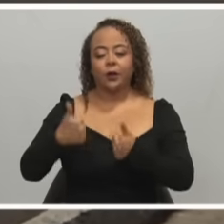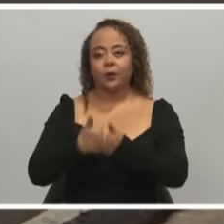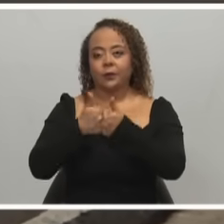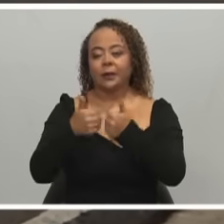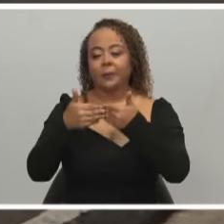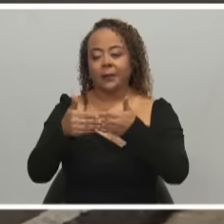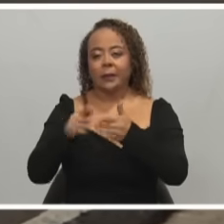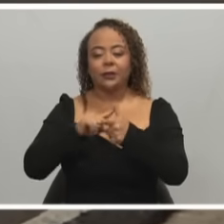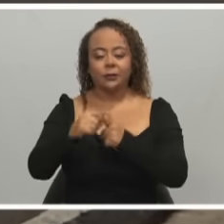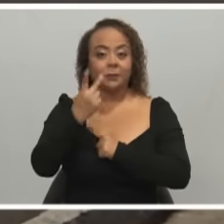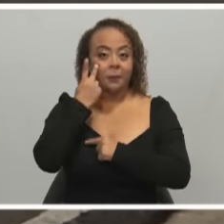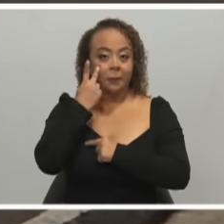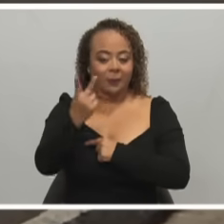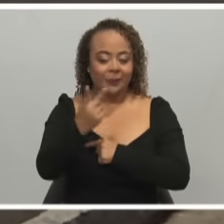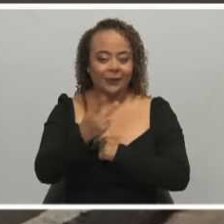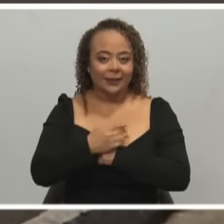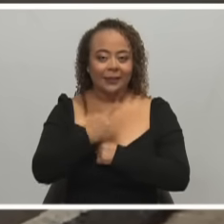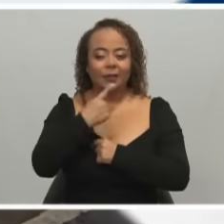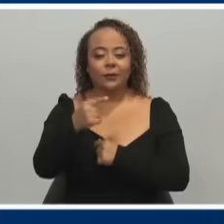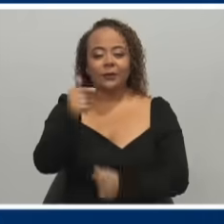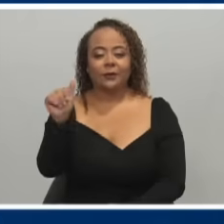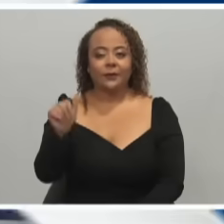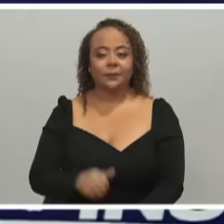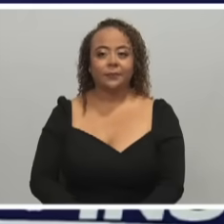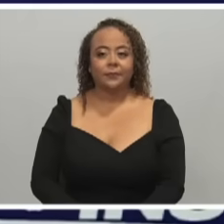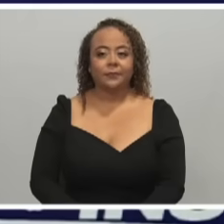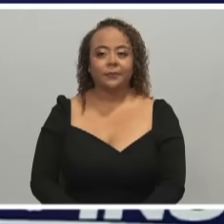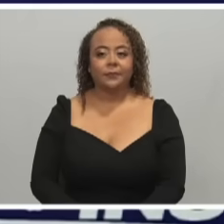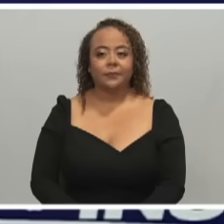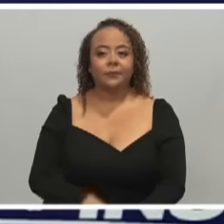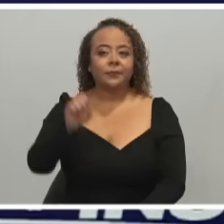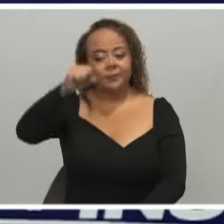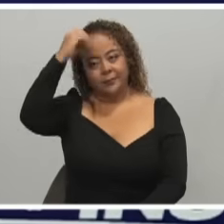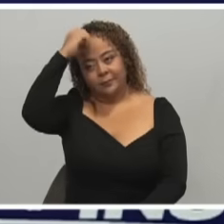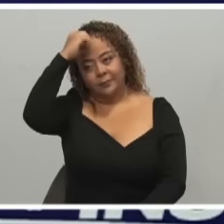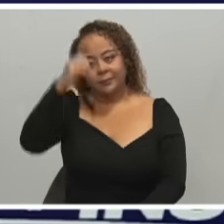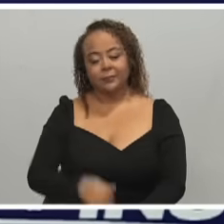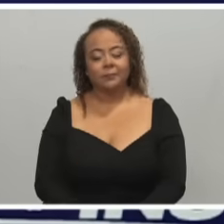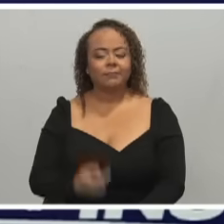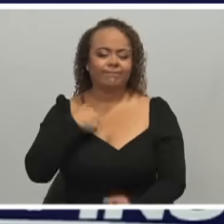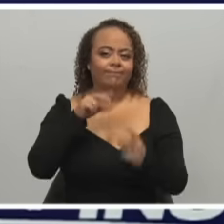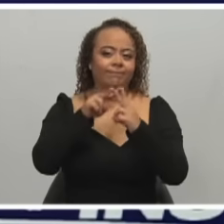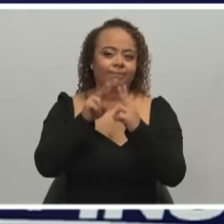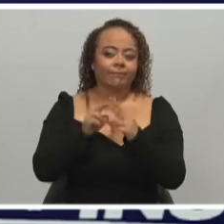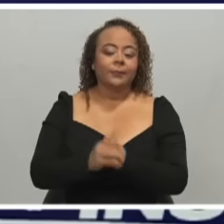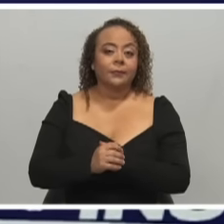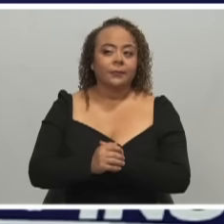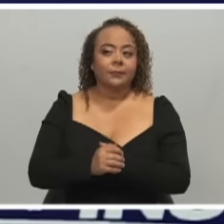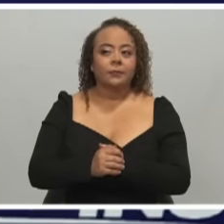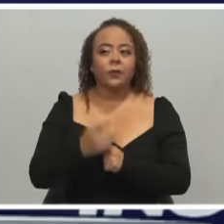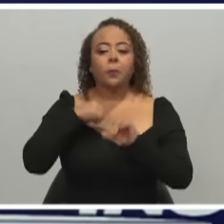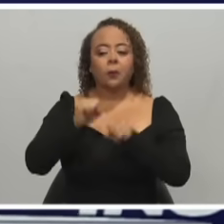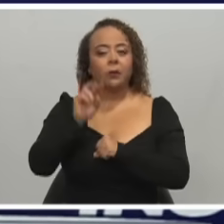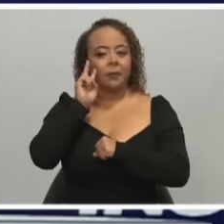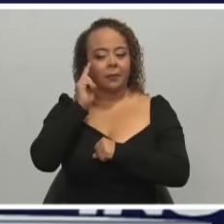canalera Así que vemos las declaraciones de Gustavo Alfaro sí obviamente conozco lo que pude haber